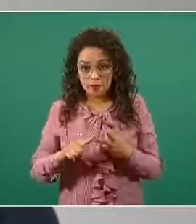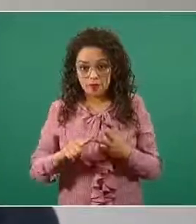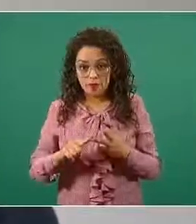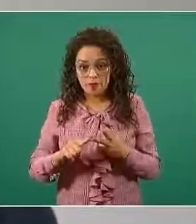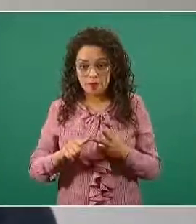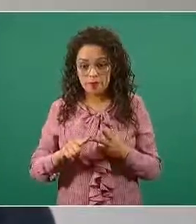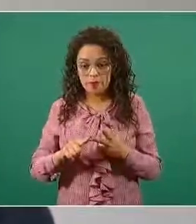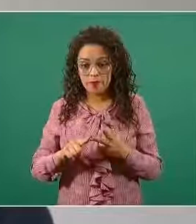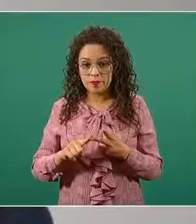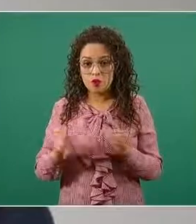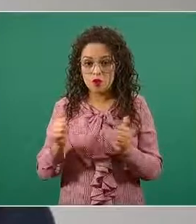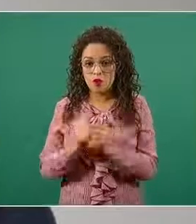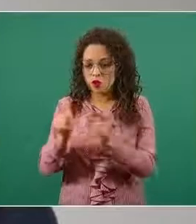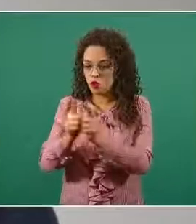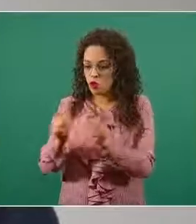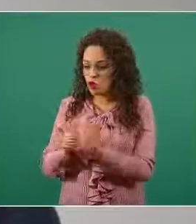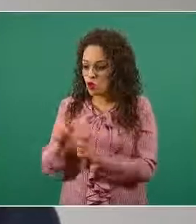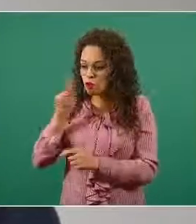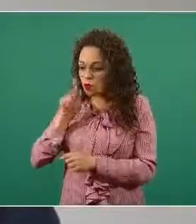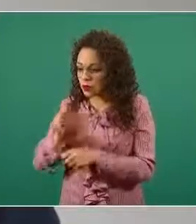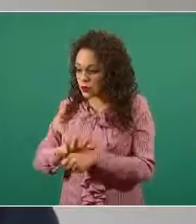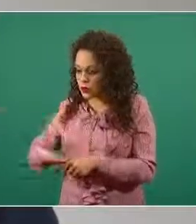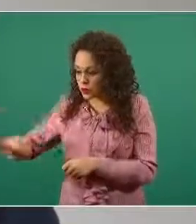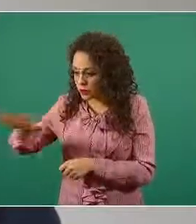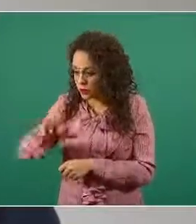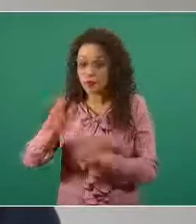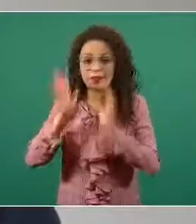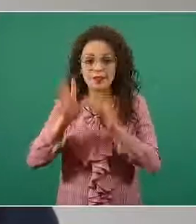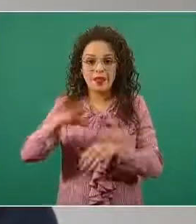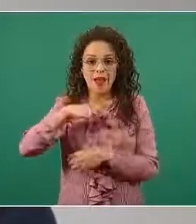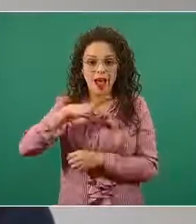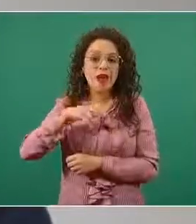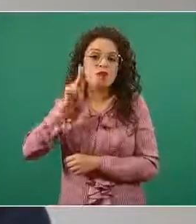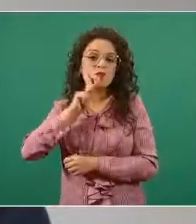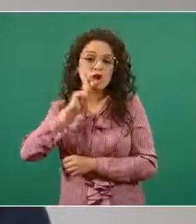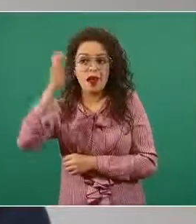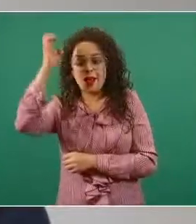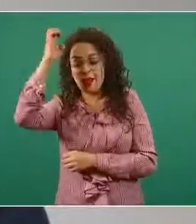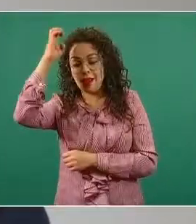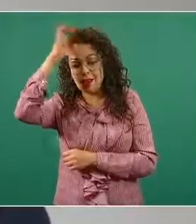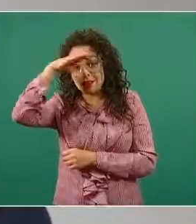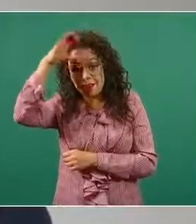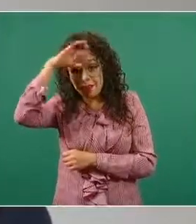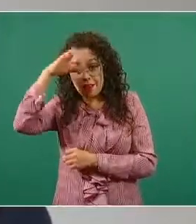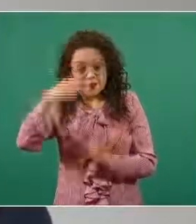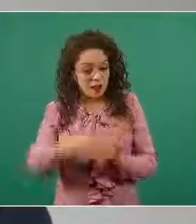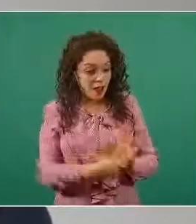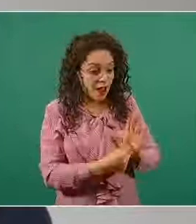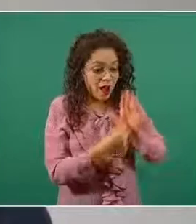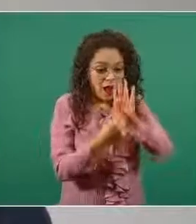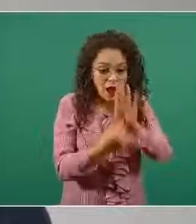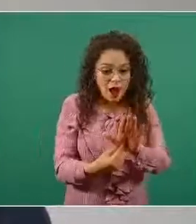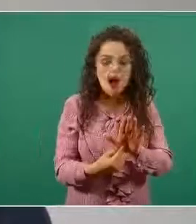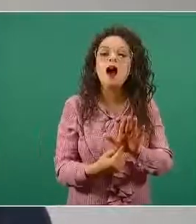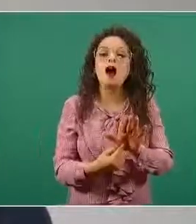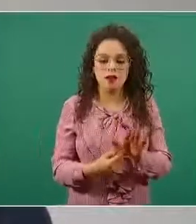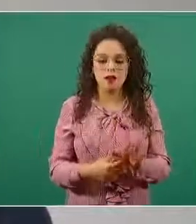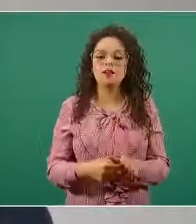más evidencia científica, de seguro en algún momento podrá empezar obviamente a